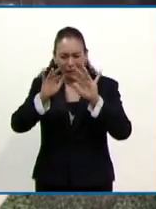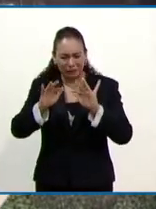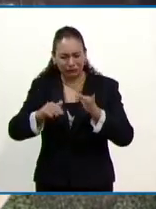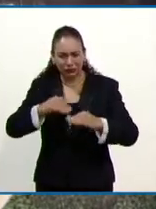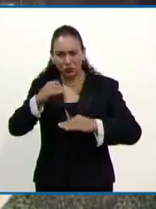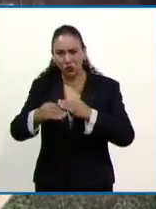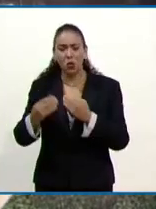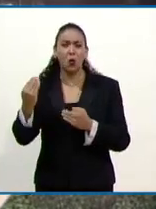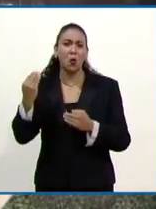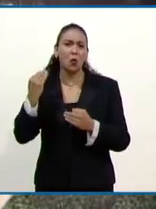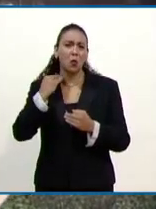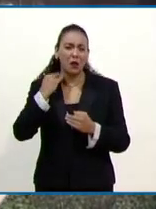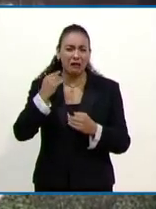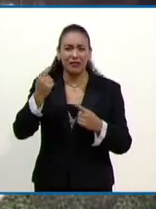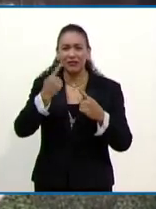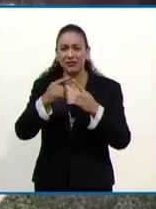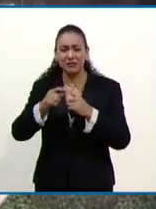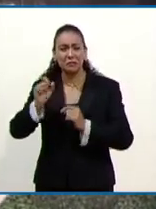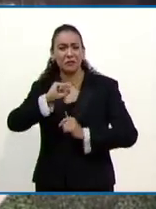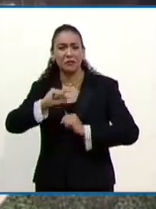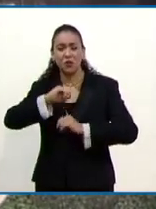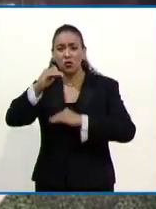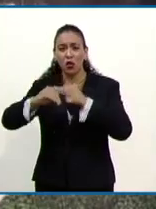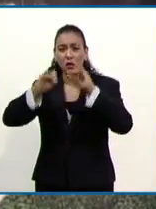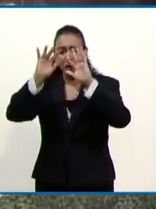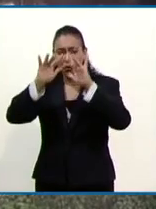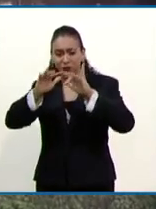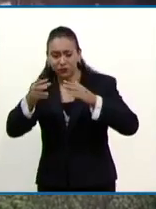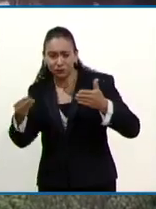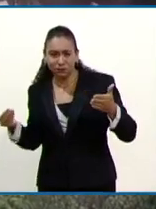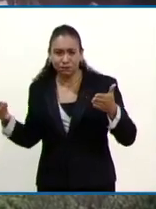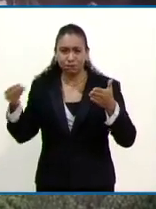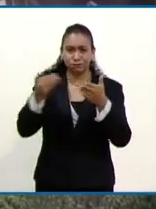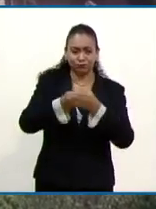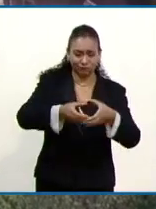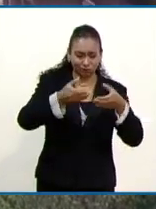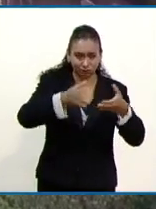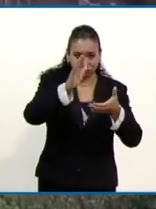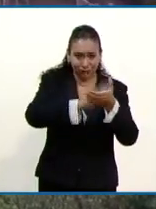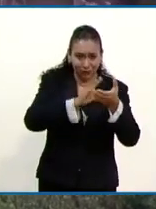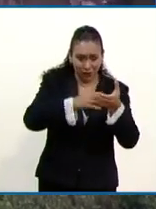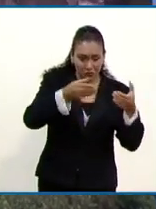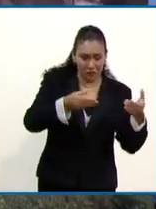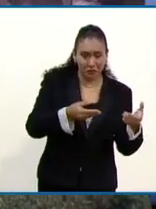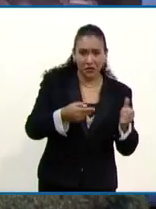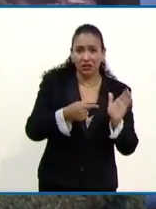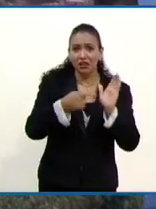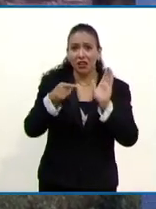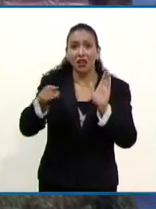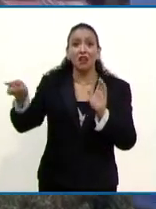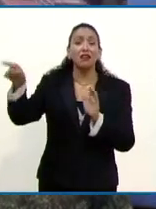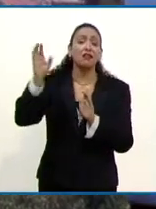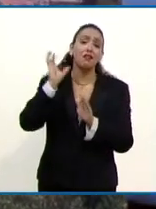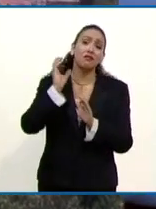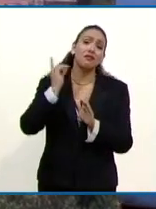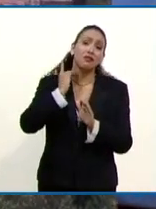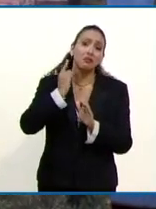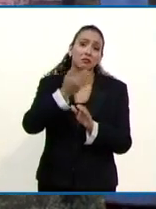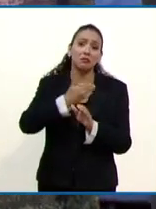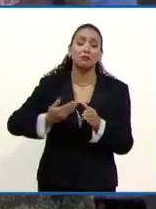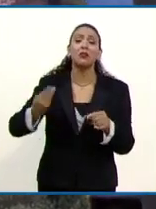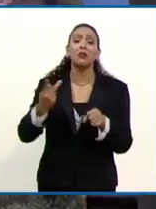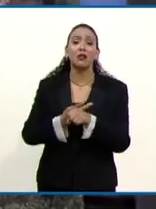académicos, barras de abogados, no se tomaron en cuenta. Lejos de eso,